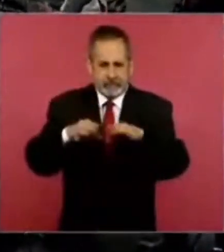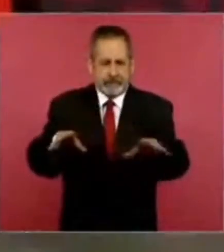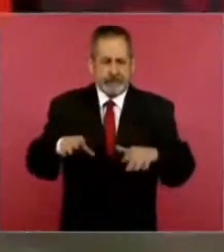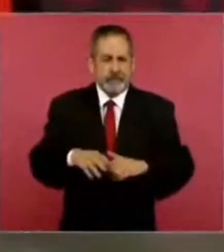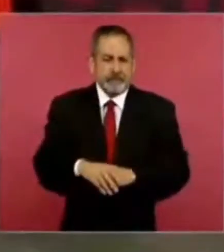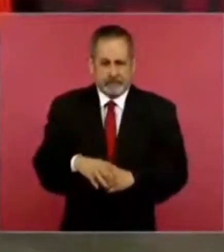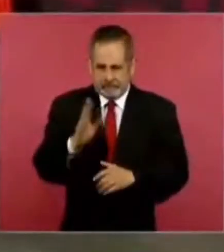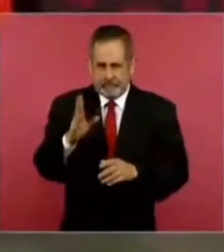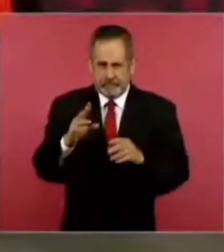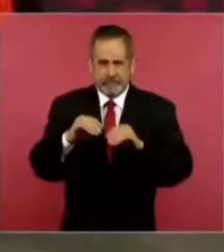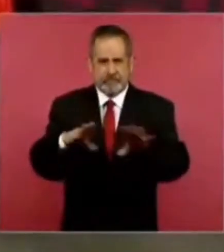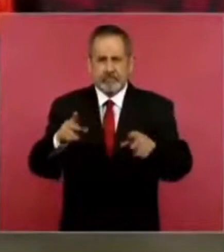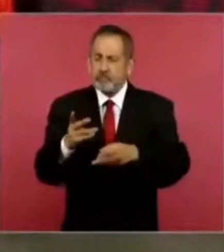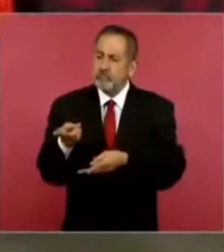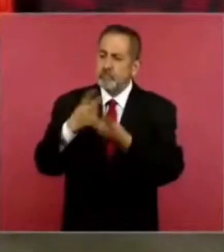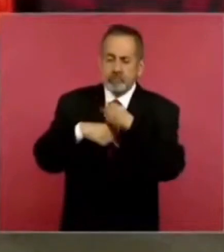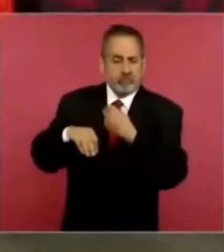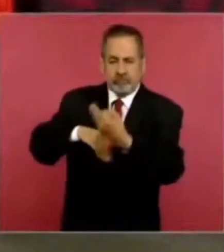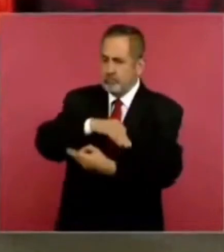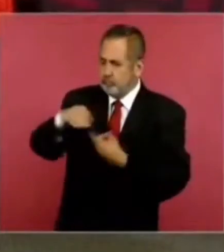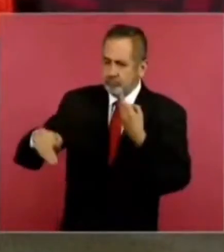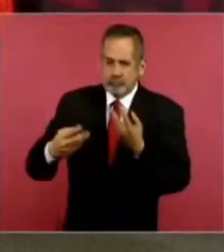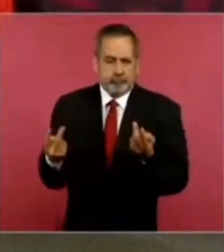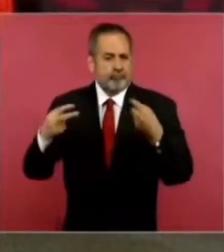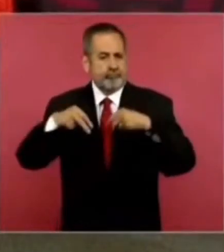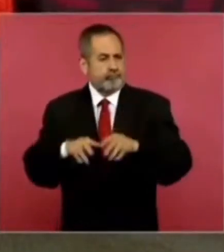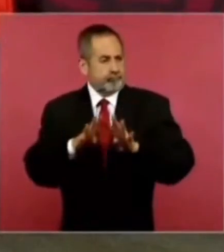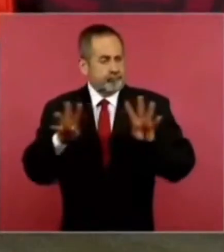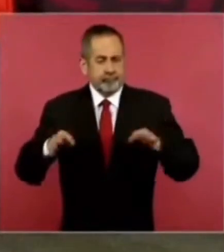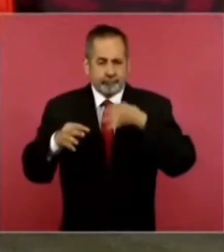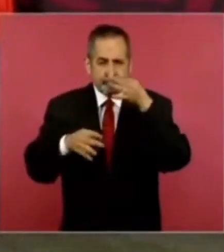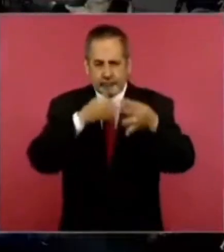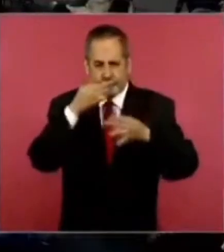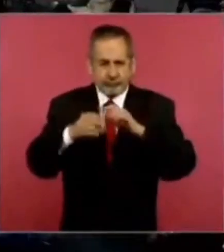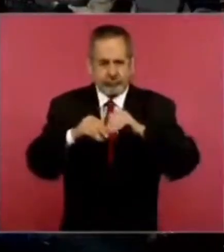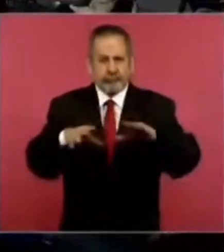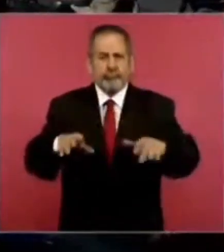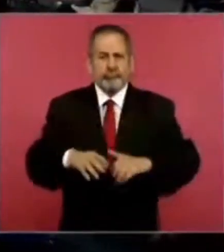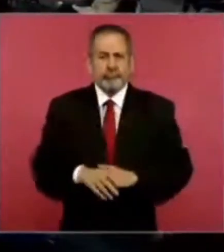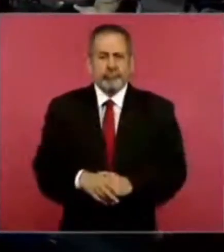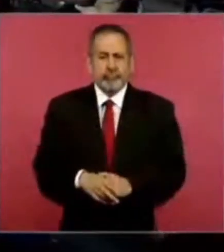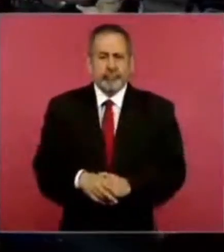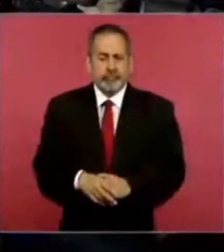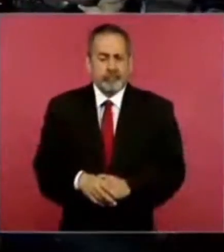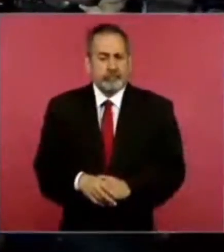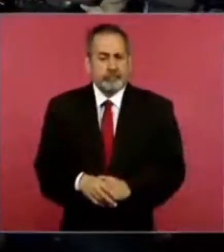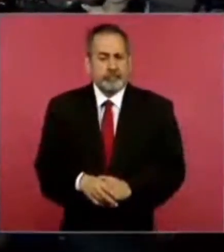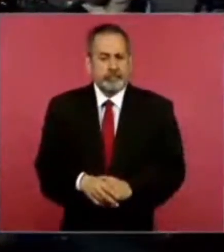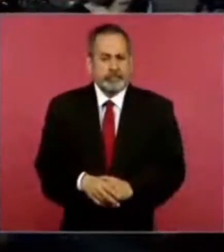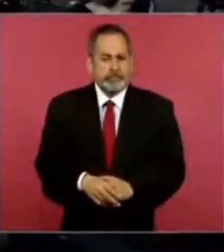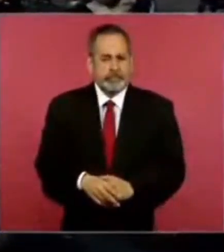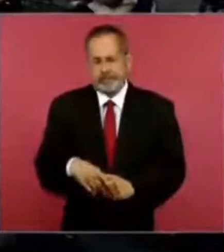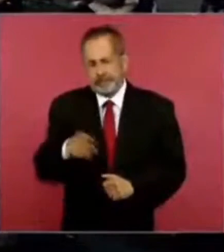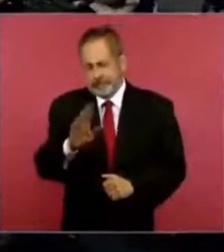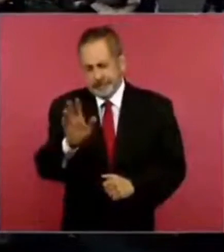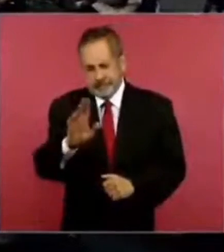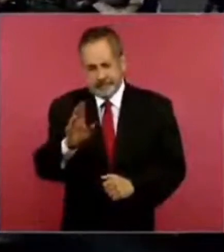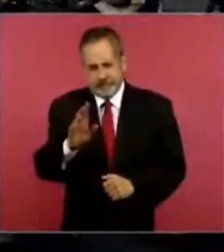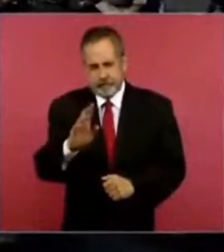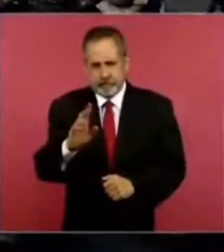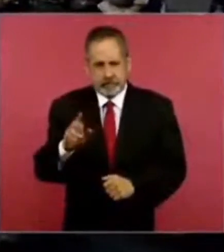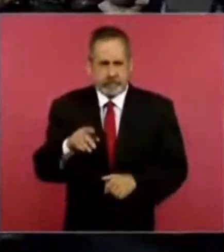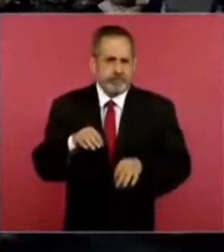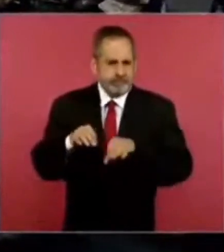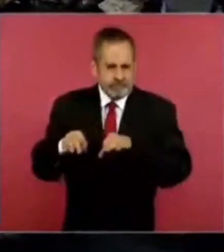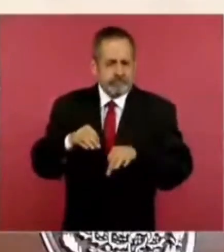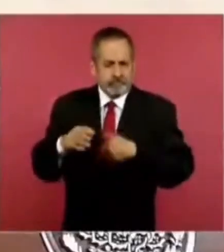ya, viene todo el gabinete. Pero no habrá informe vespertino el día de hoy. Del gobierno. No, no, porque vamos a